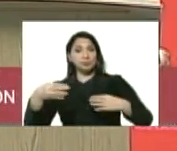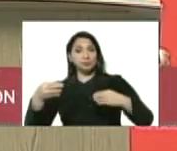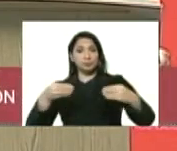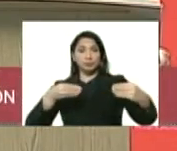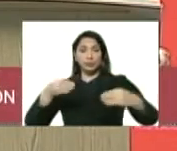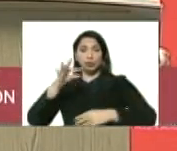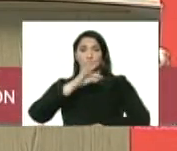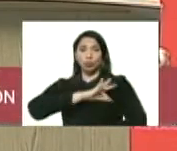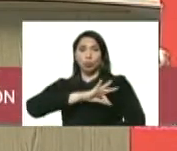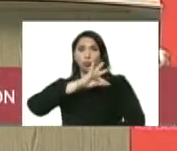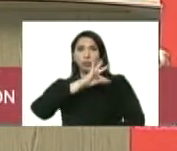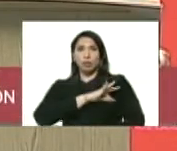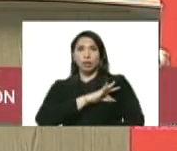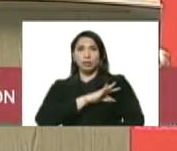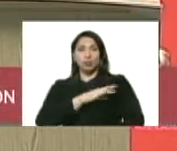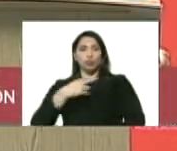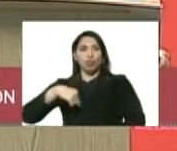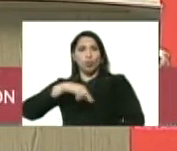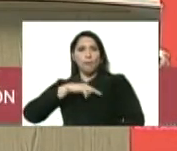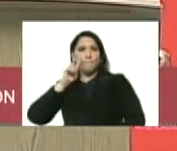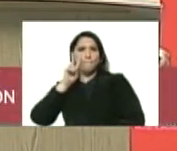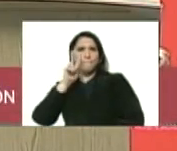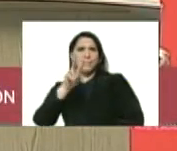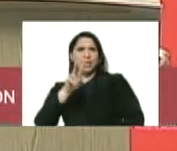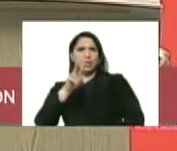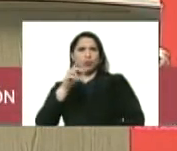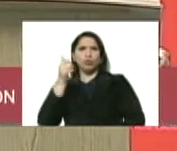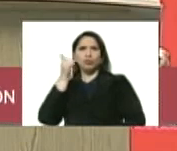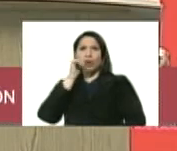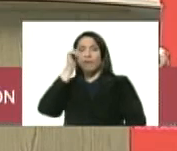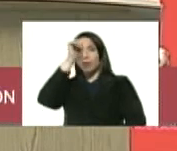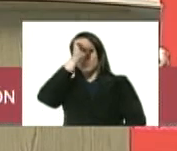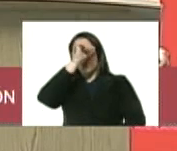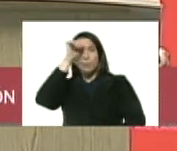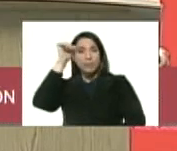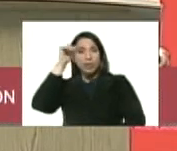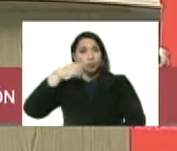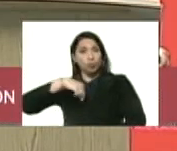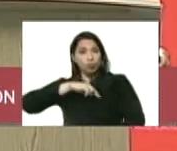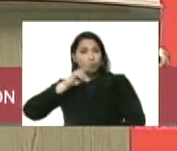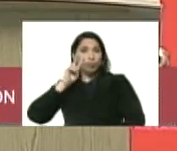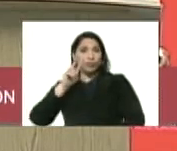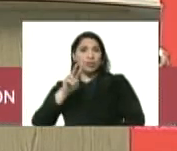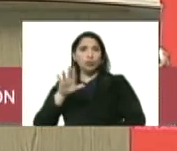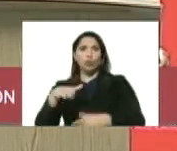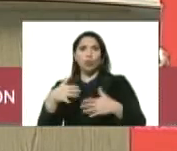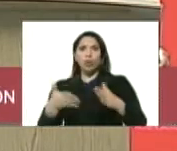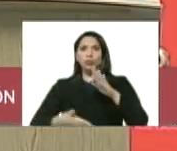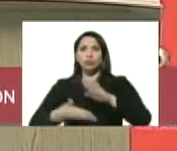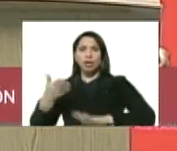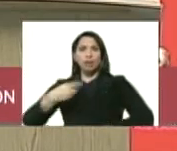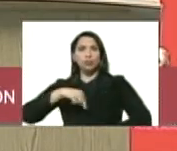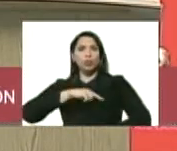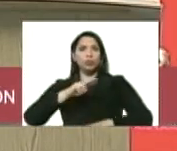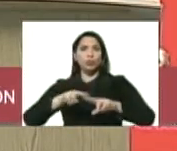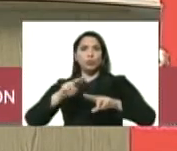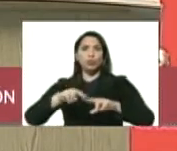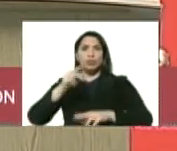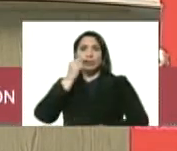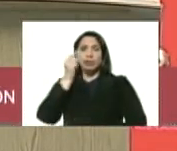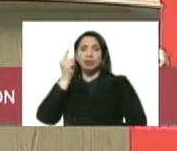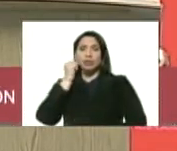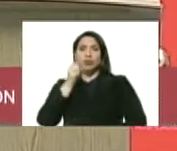flexibilización social. Hemos visto los fines de semana, los sábados y los domingos, cuando salen nuestros niños, nuestros